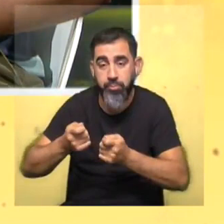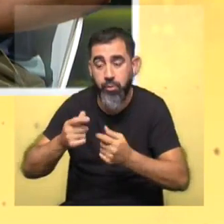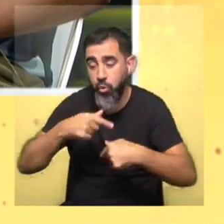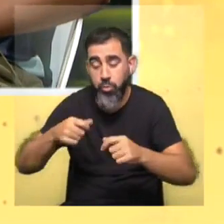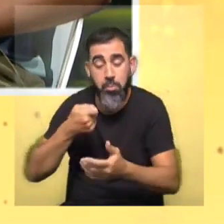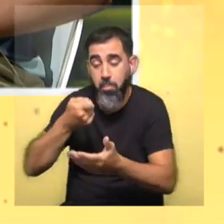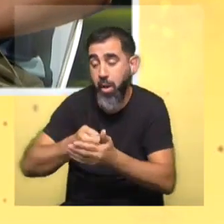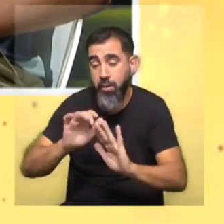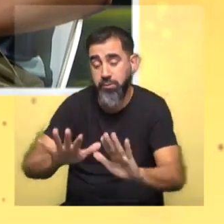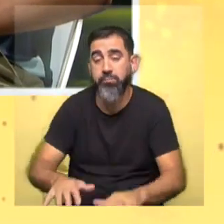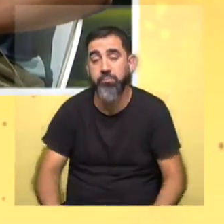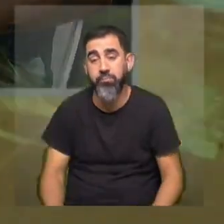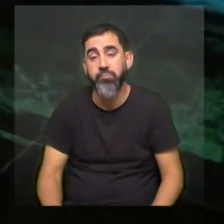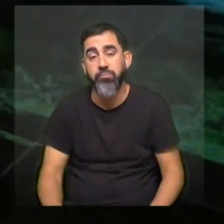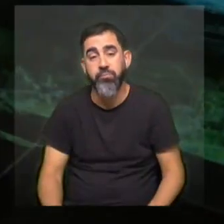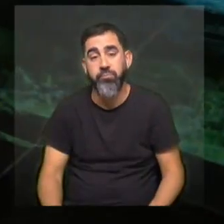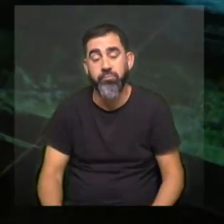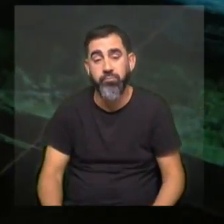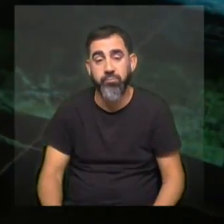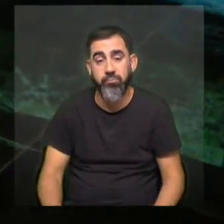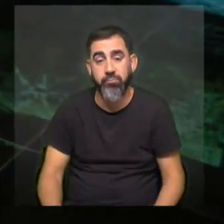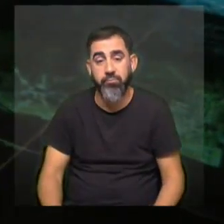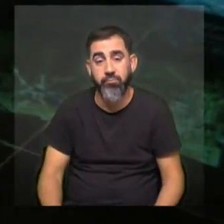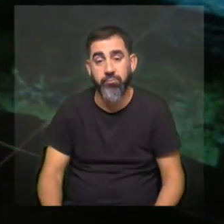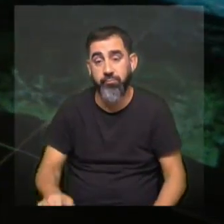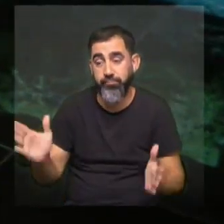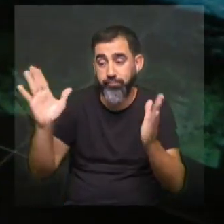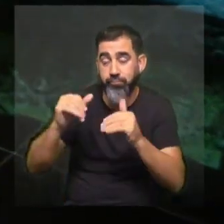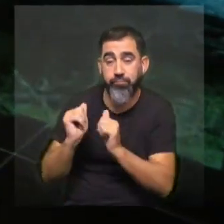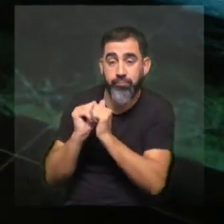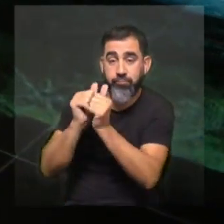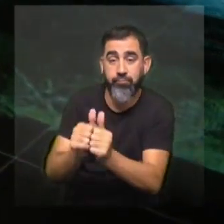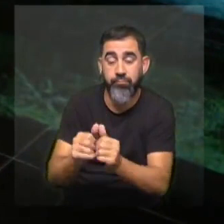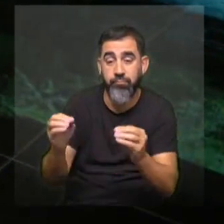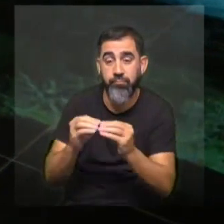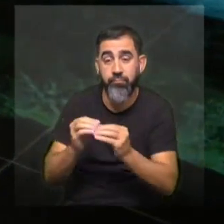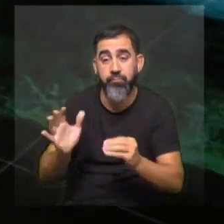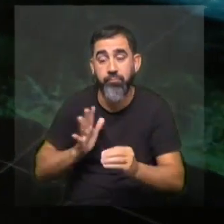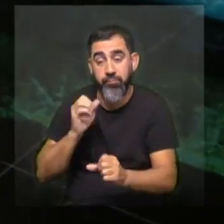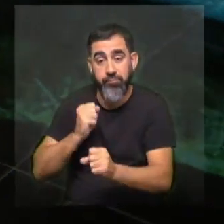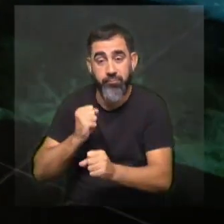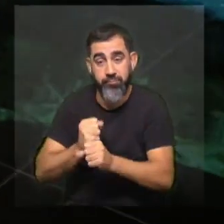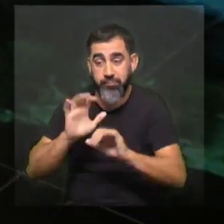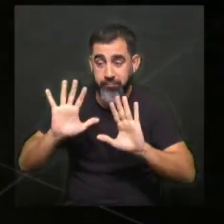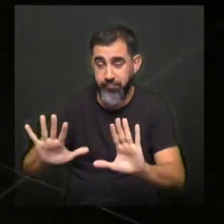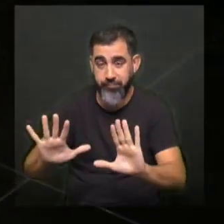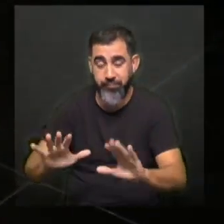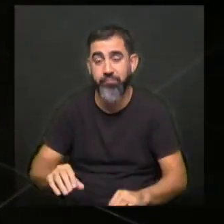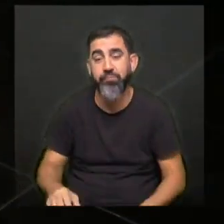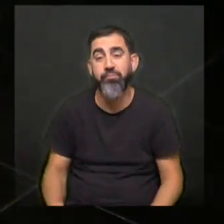nosotros mismos. Y tan es así, bueno, que hoy no nos puede acompañar Valentina porque está trabajando de lo que viven, sí, digamos,